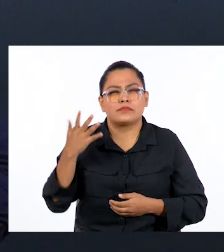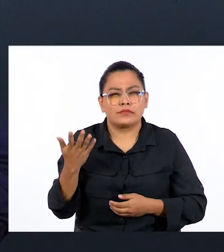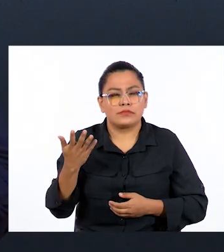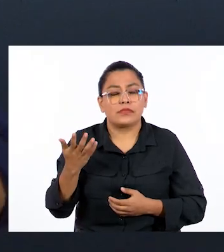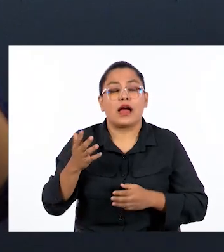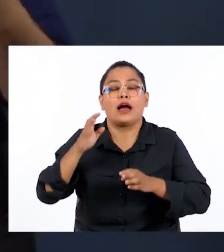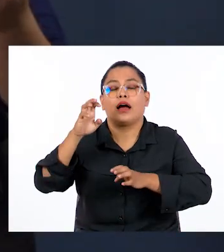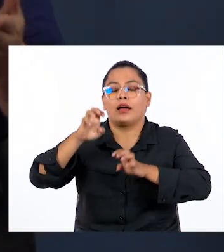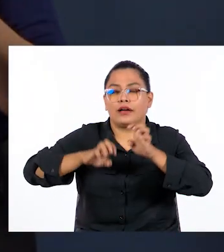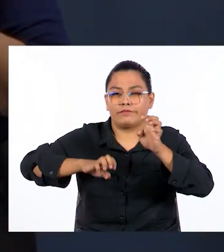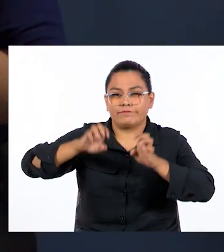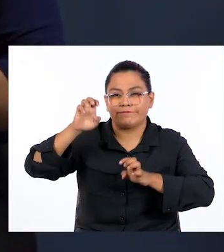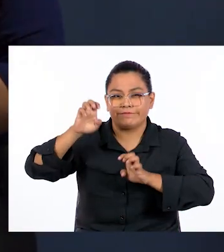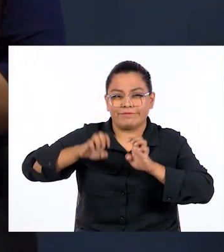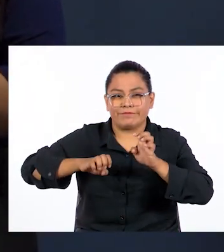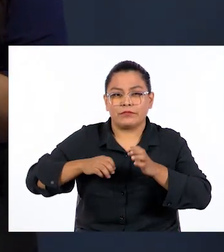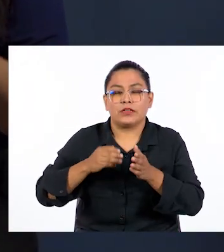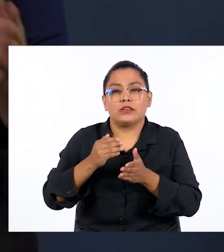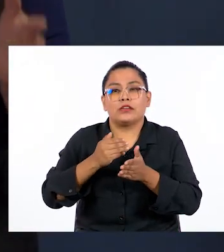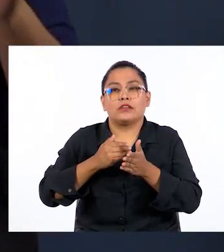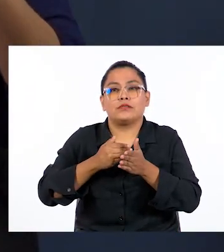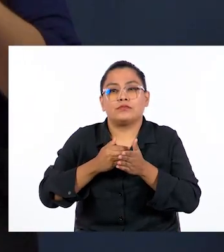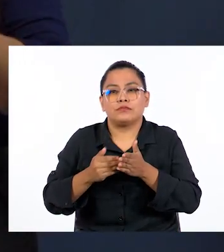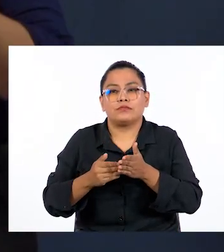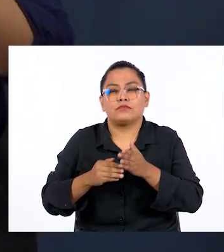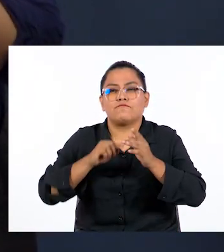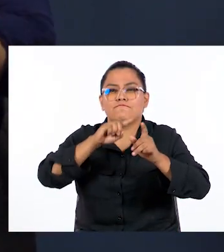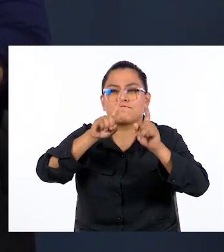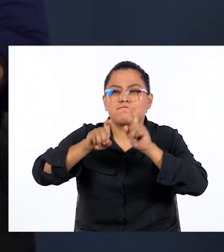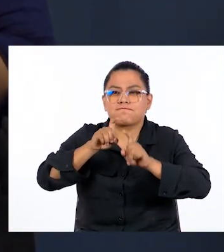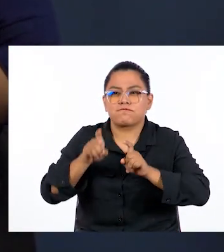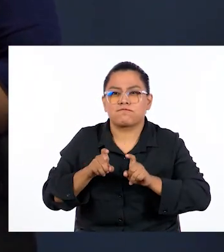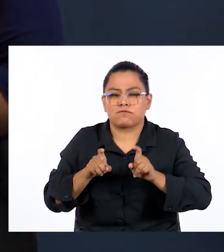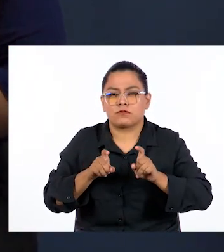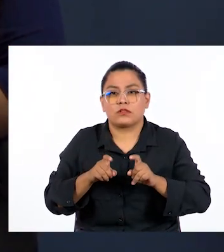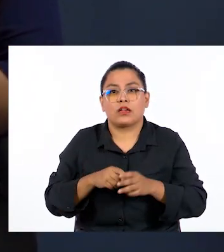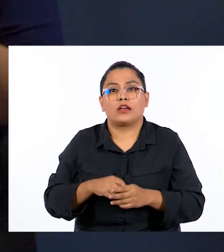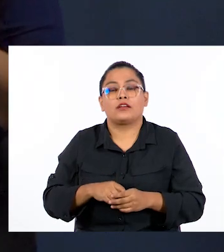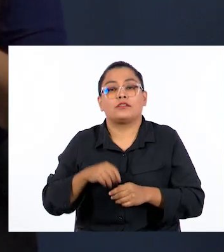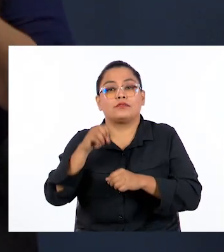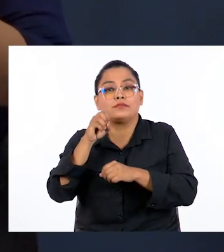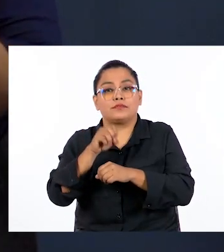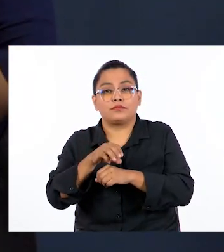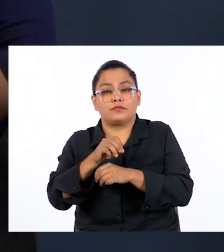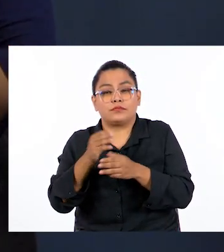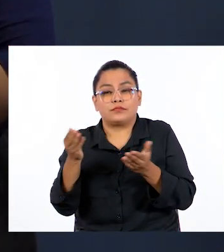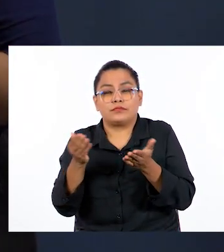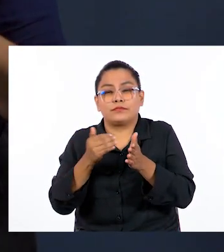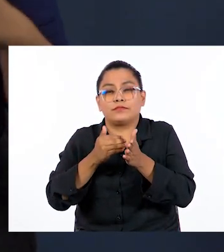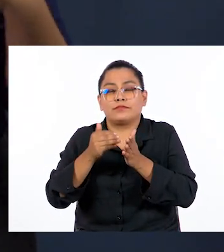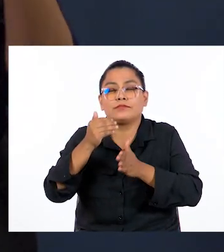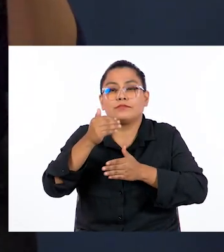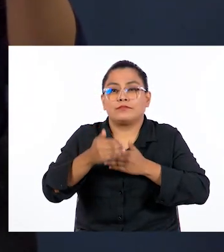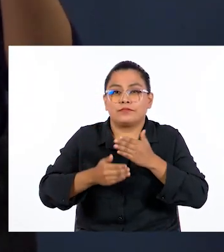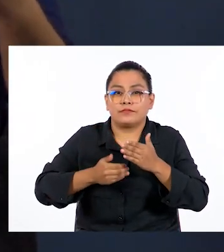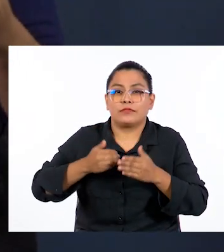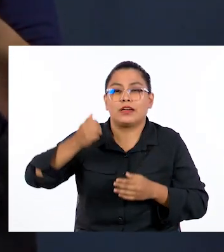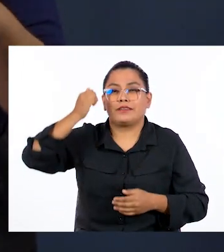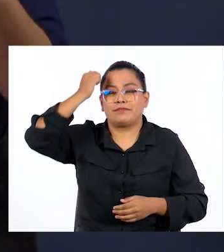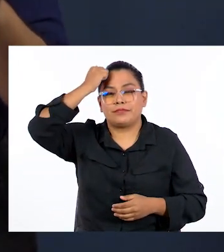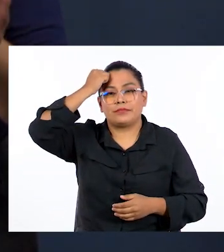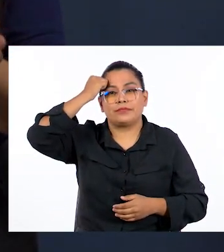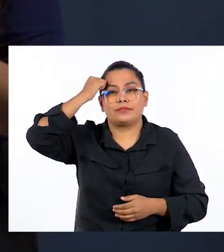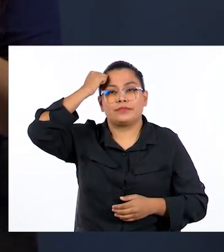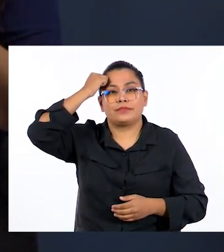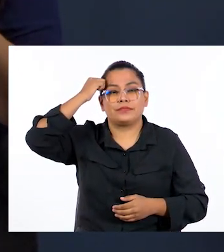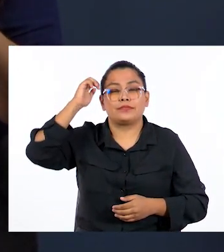evaluación. Recordemos que la evaluación no debe darse al final de la unidad o del periodo, sino que es un